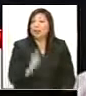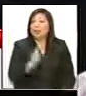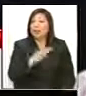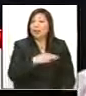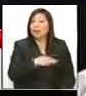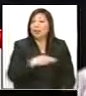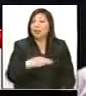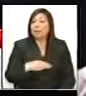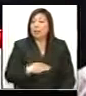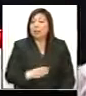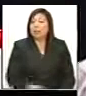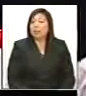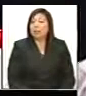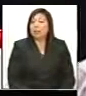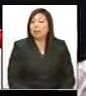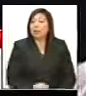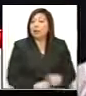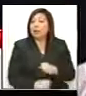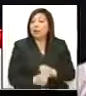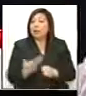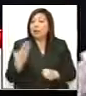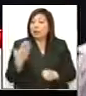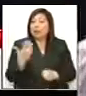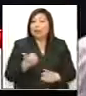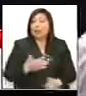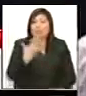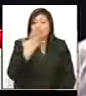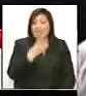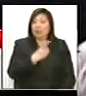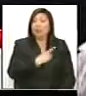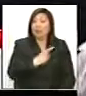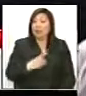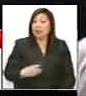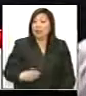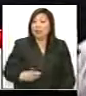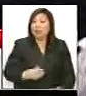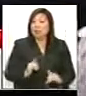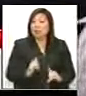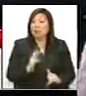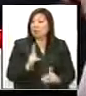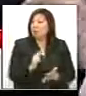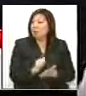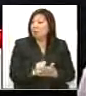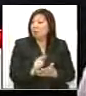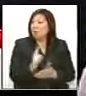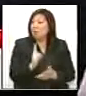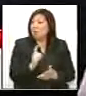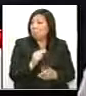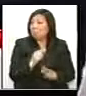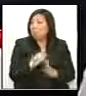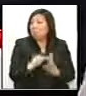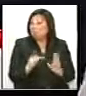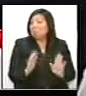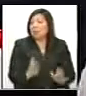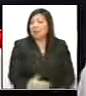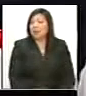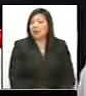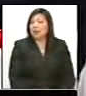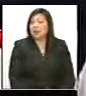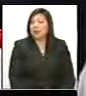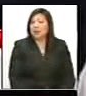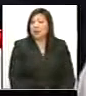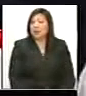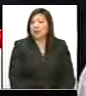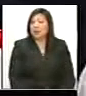ministros. En mi dirección el año pasado había 5 directores. El tiempo de permanencia de un director puede ser 3 meses o 1 mes y medio. Entonces, con esa